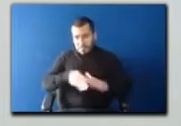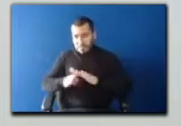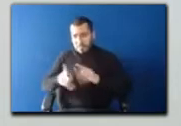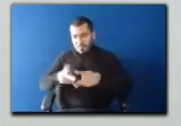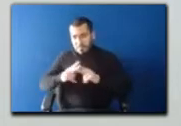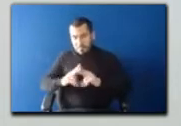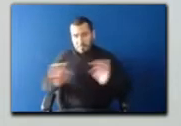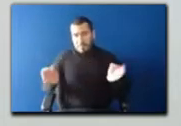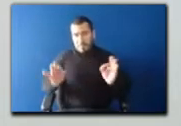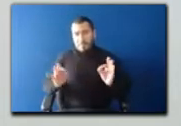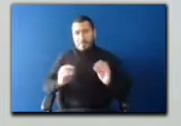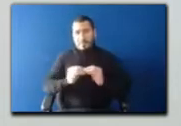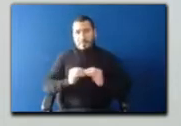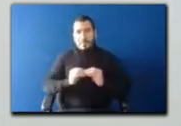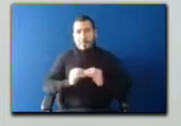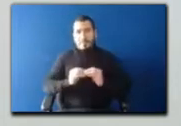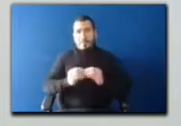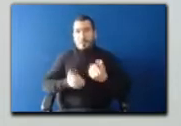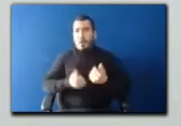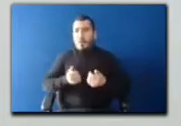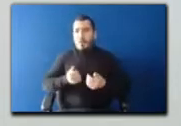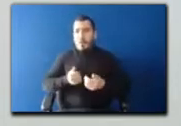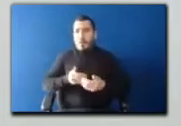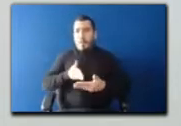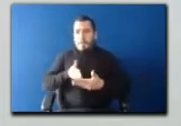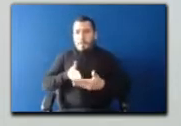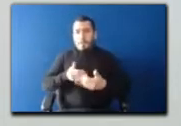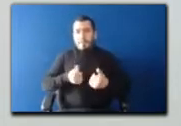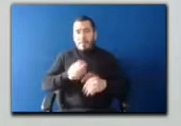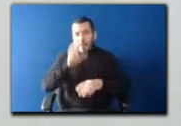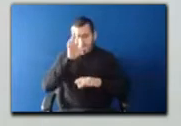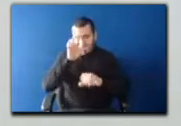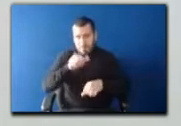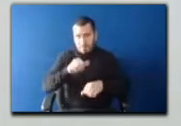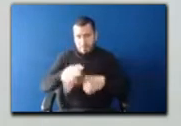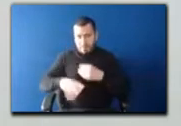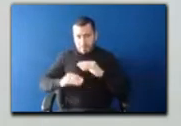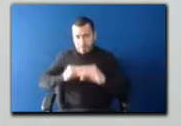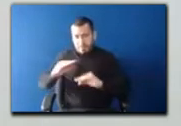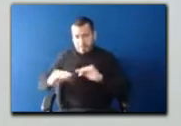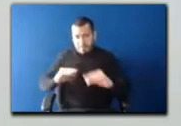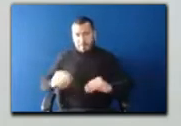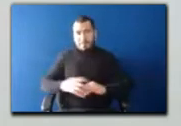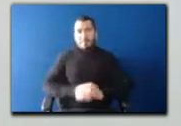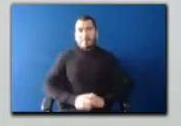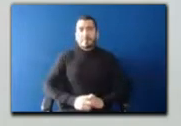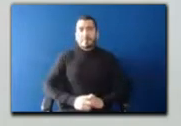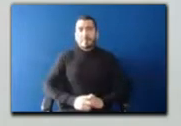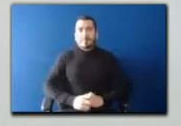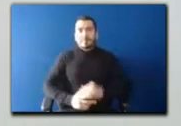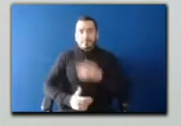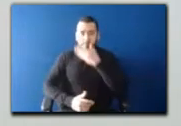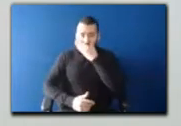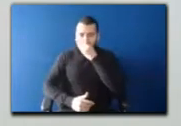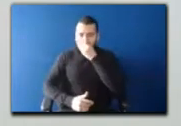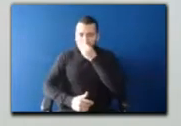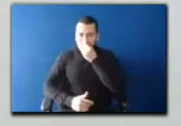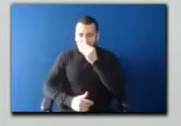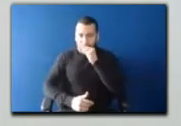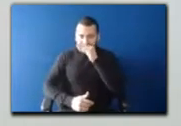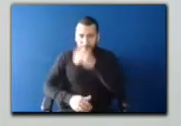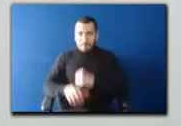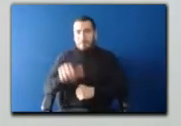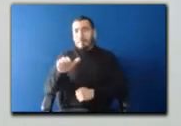que determina acceder a financiación? Insisto, capacidad de pago. Muy bien. Ana María,